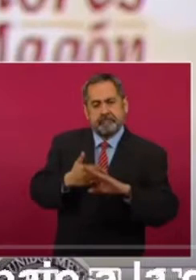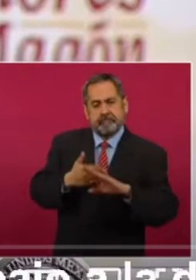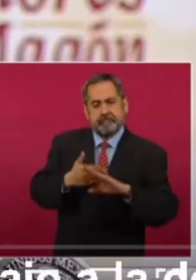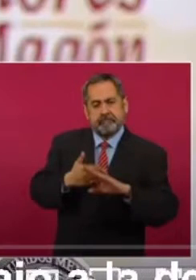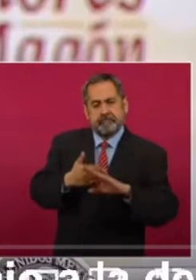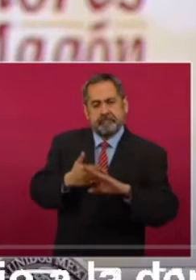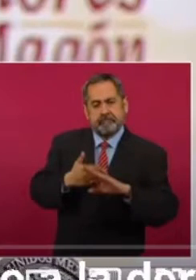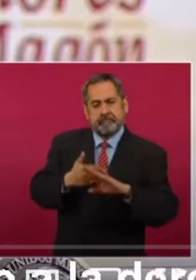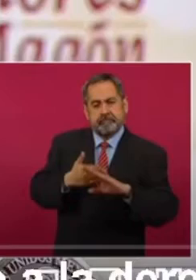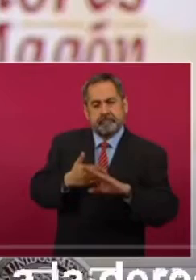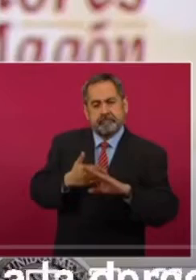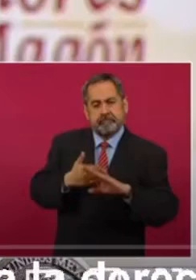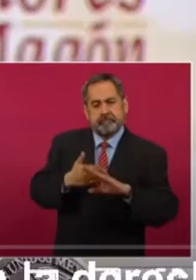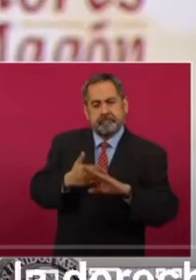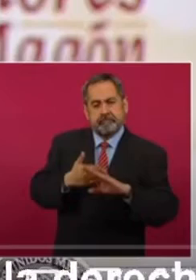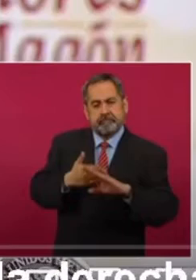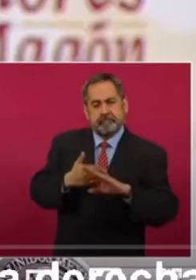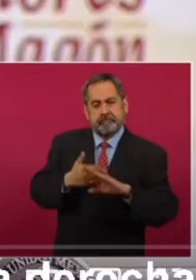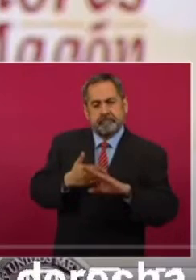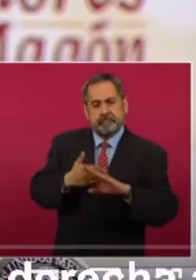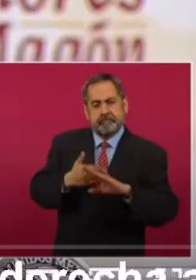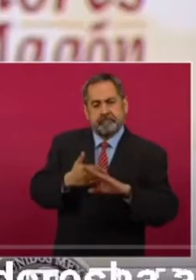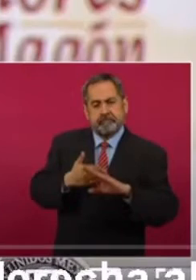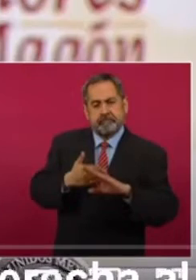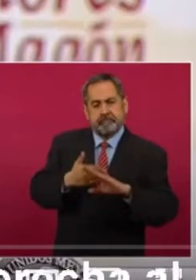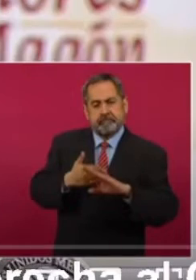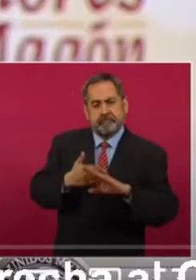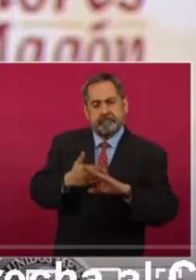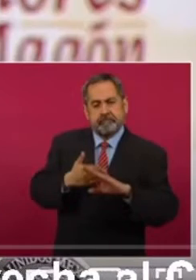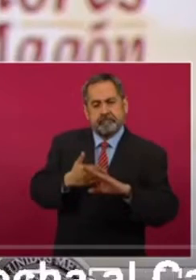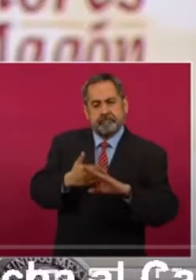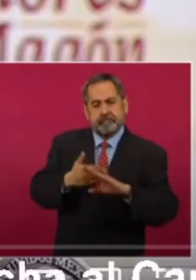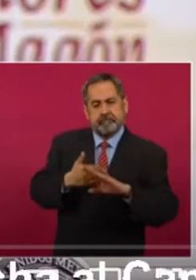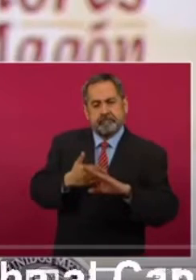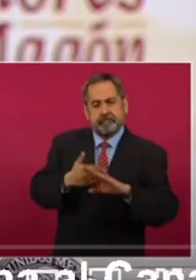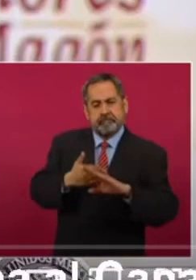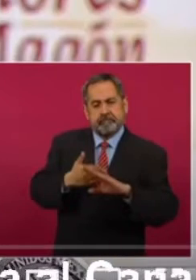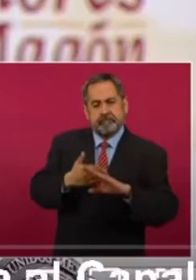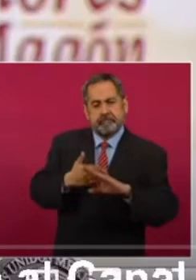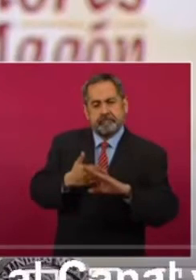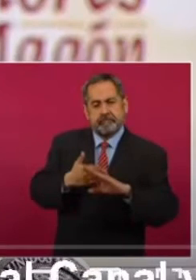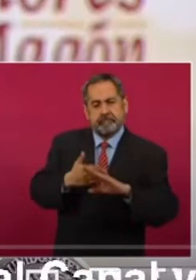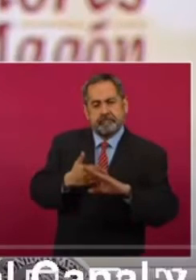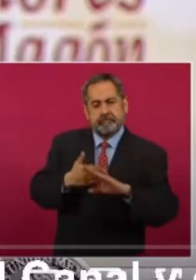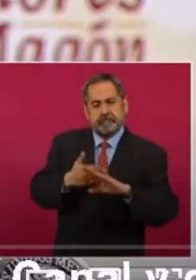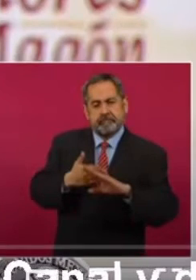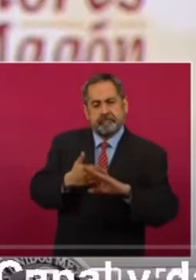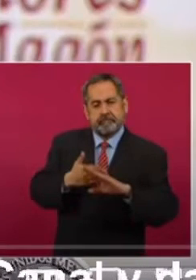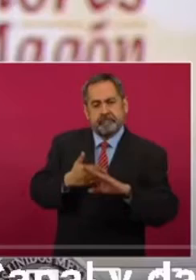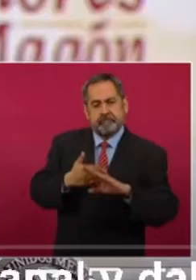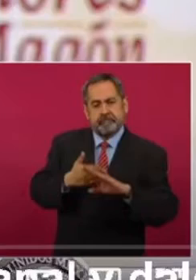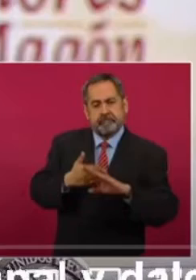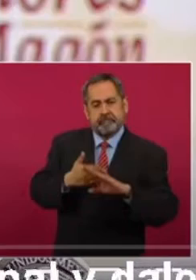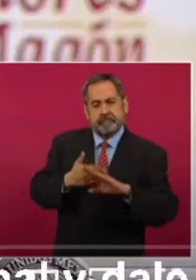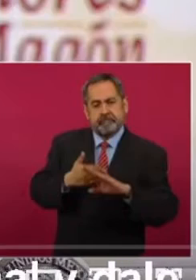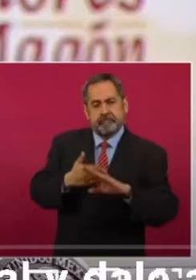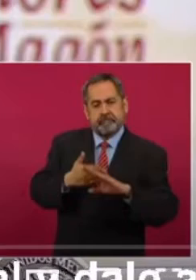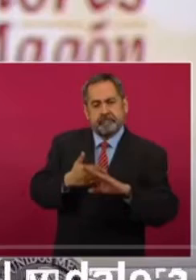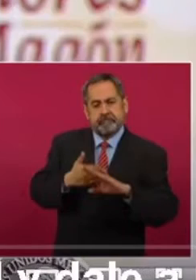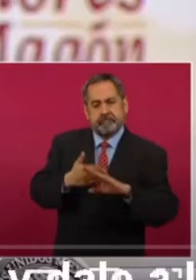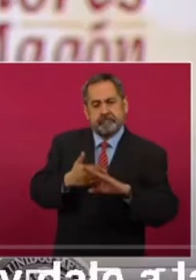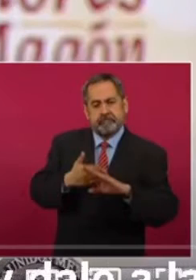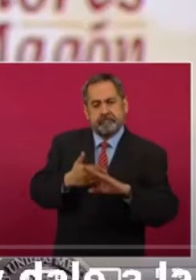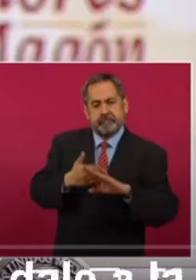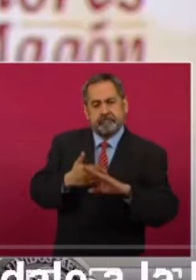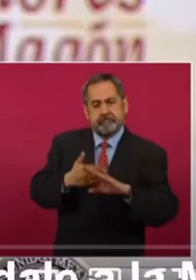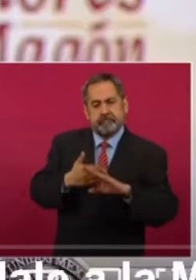hay amigos muy bueno ahí nos vemos mañana un abrazo cordial para ustedes acuérdense de su amigo jose antonio desde